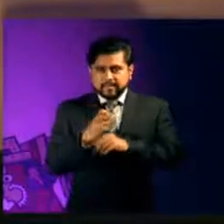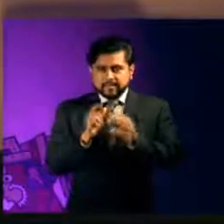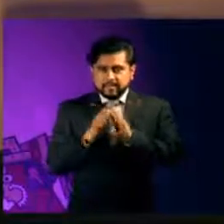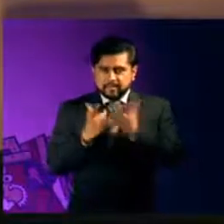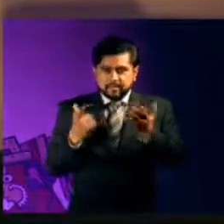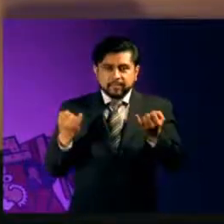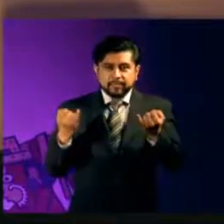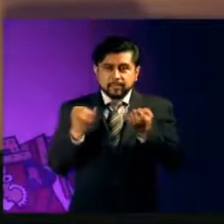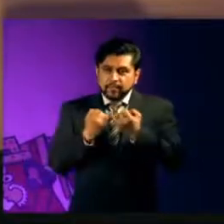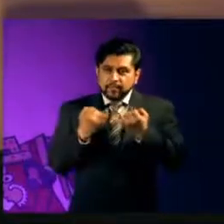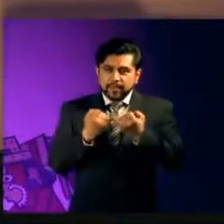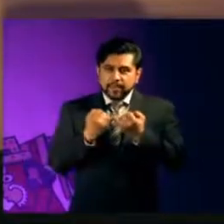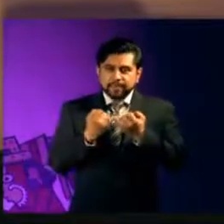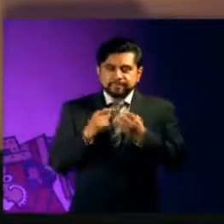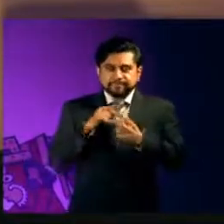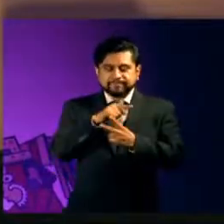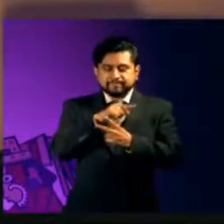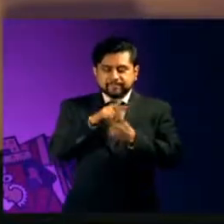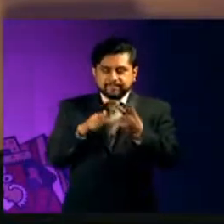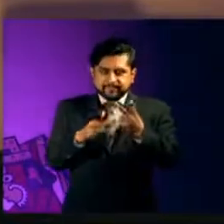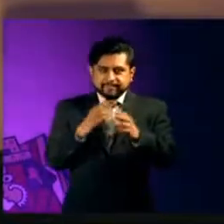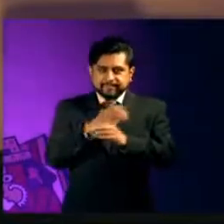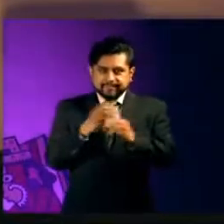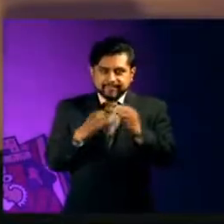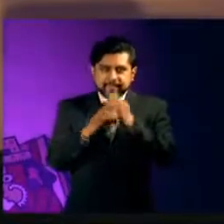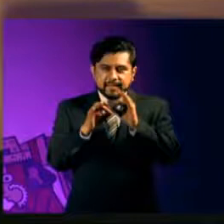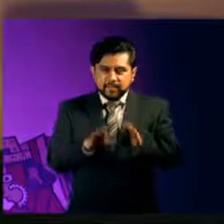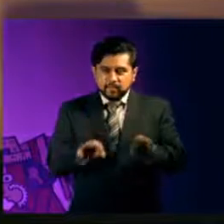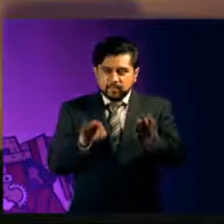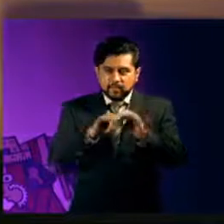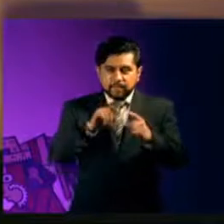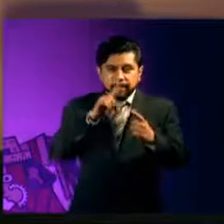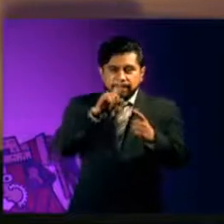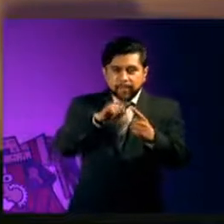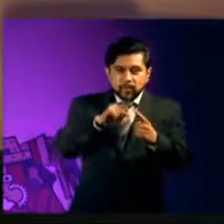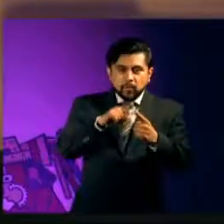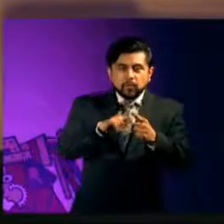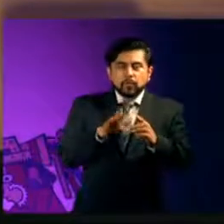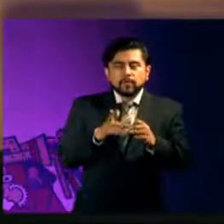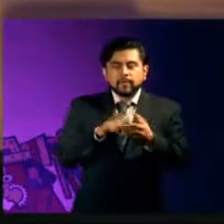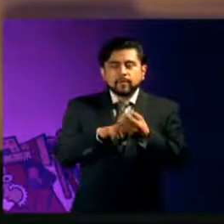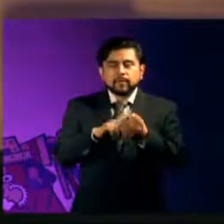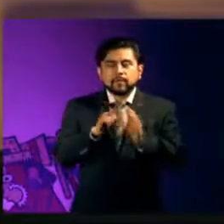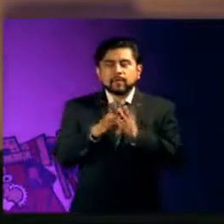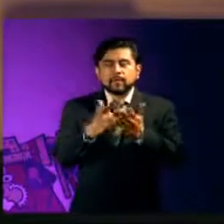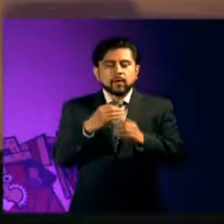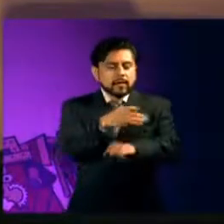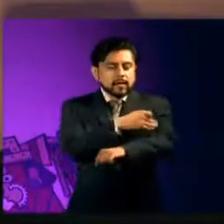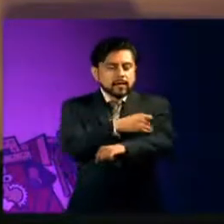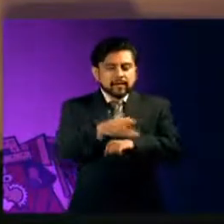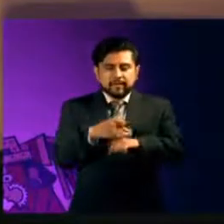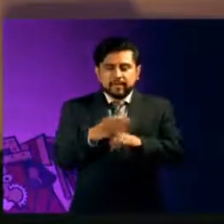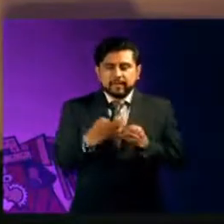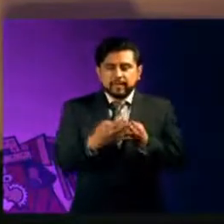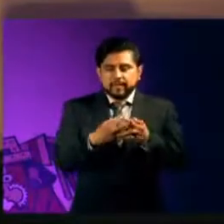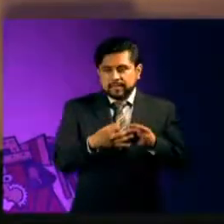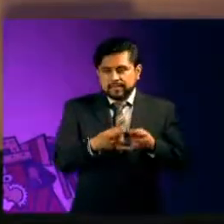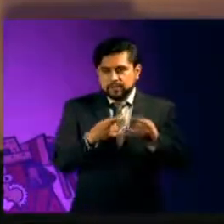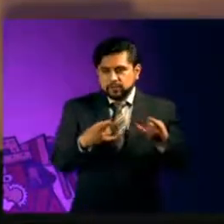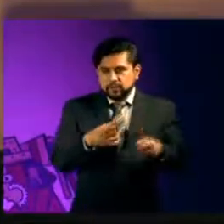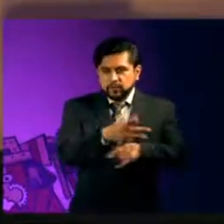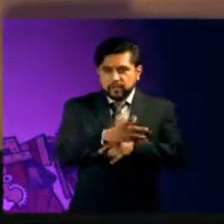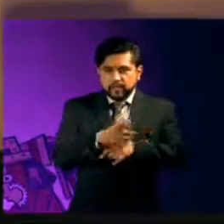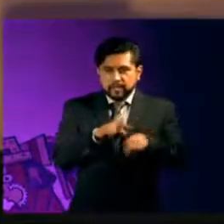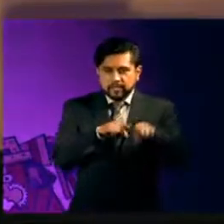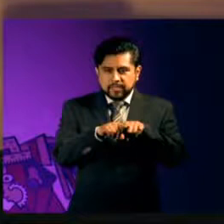dos pedazos muy claros el pedazo de la familia de estos hermanos jaramillo y la de los